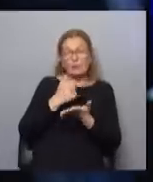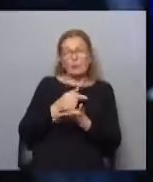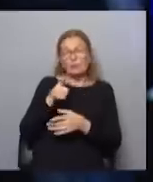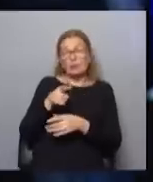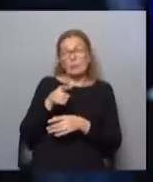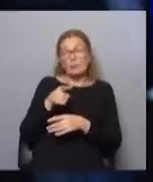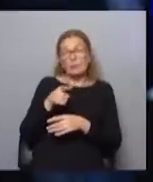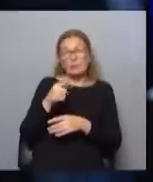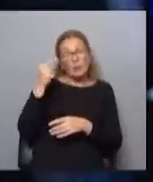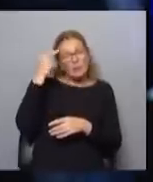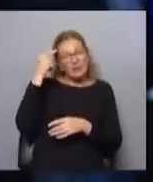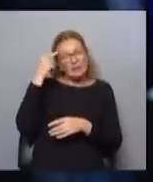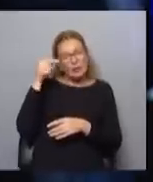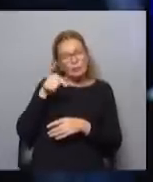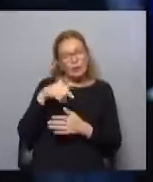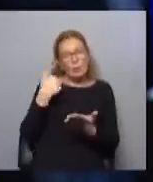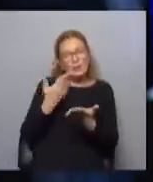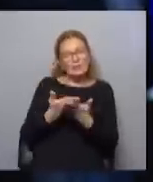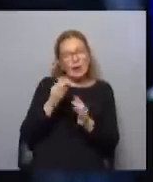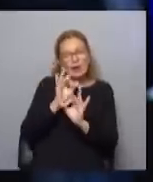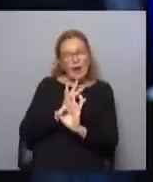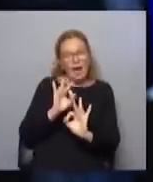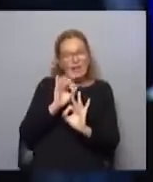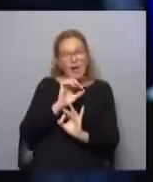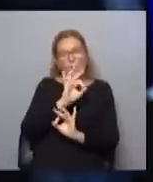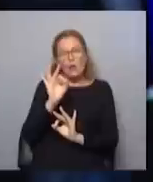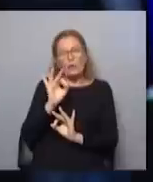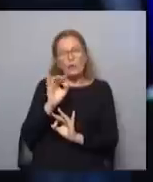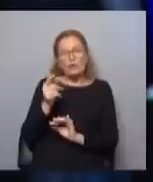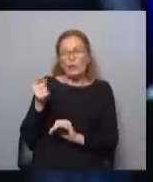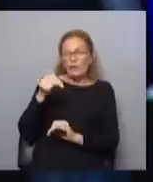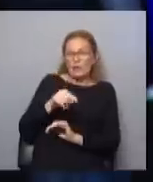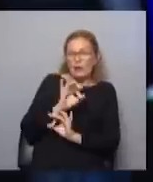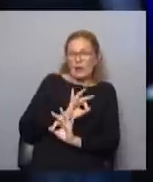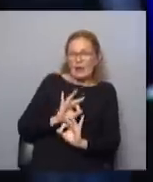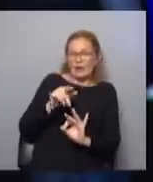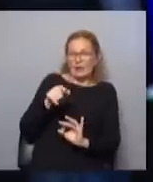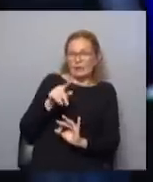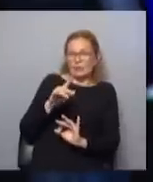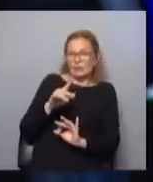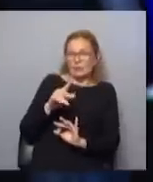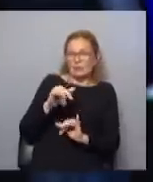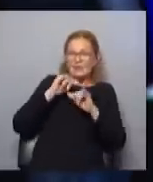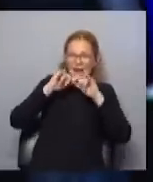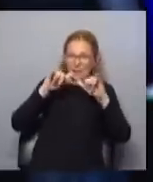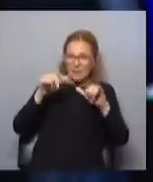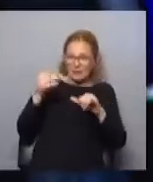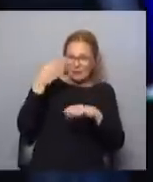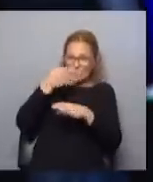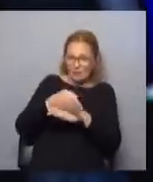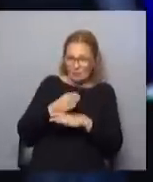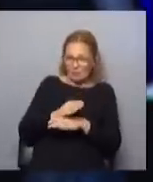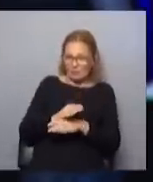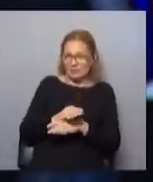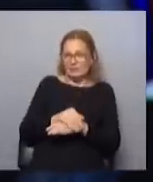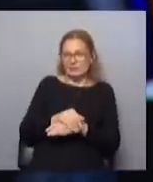porque nosotros teníamos pensado y usted no plantearon nada o ningún dirigente vino eso ni en la campaña y vamos